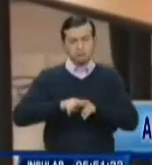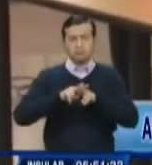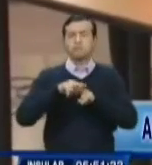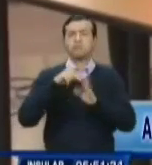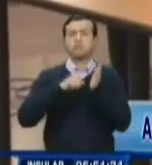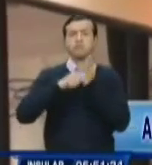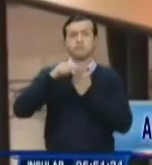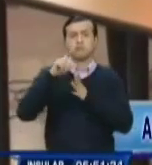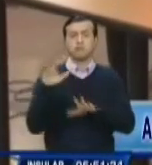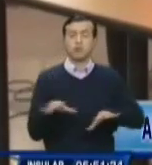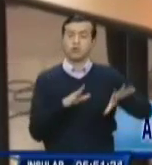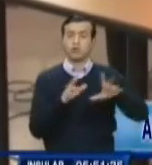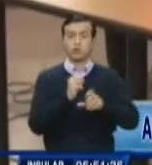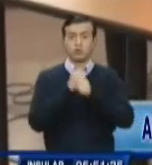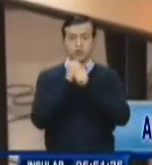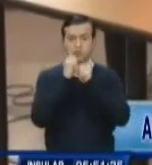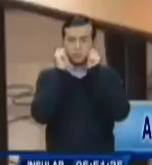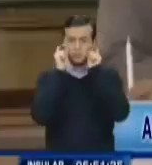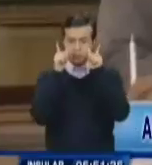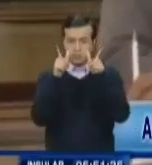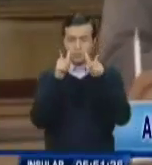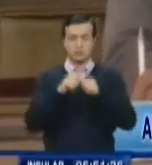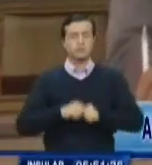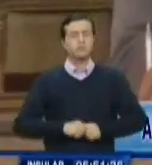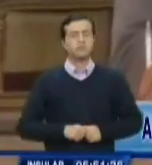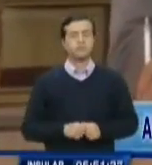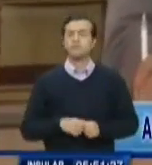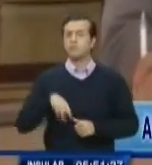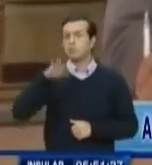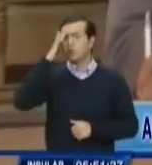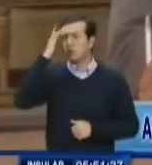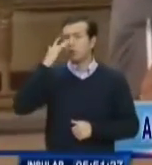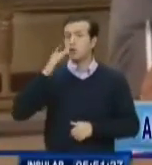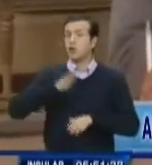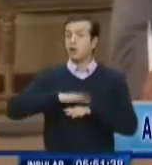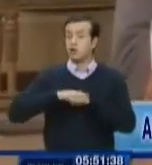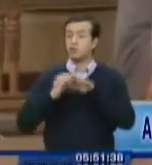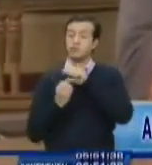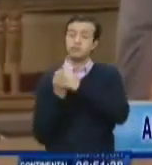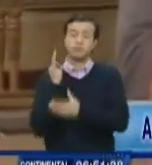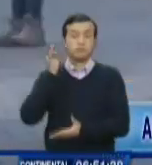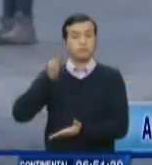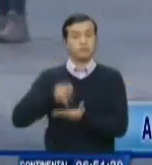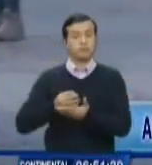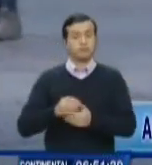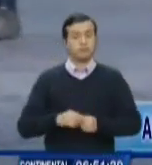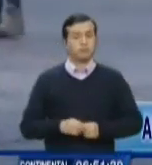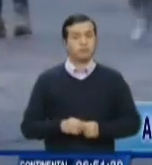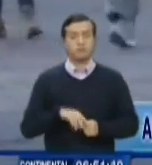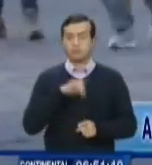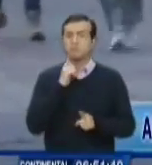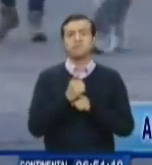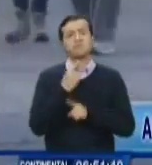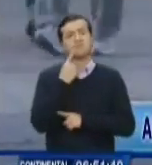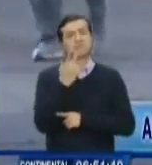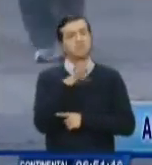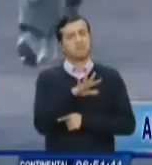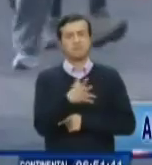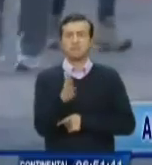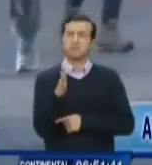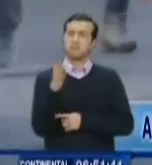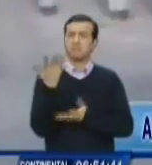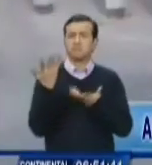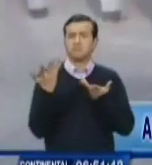el ministro coordinador de Seguridad, César Navas. Esto debido al proceso eruptivo del volcán Cotopaxi y se estima que aproximadamente